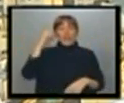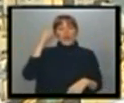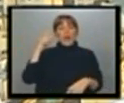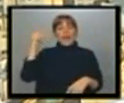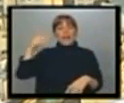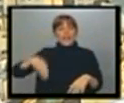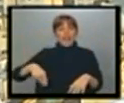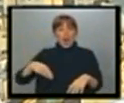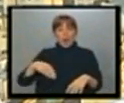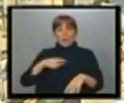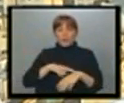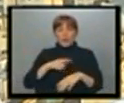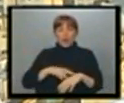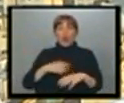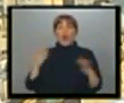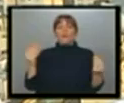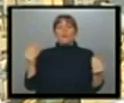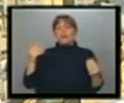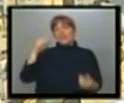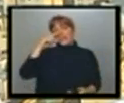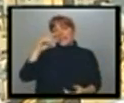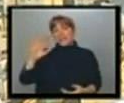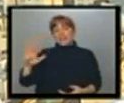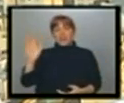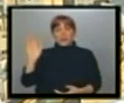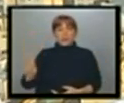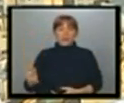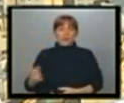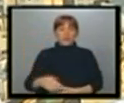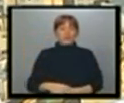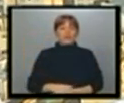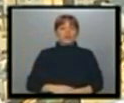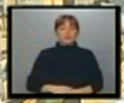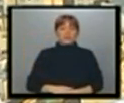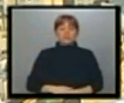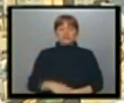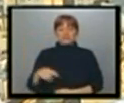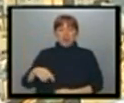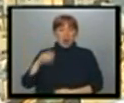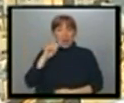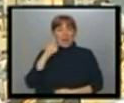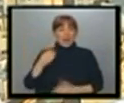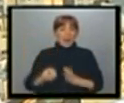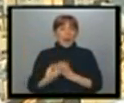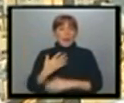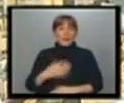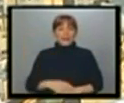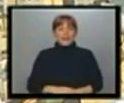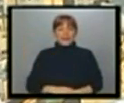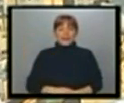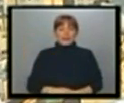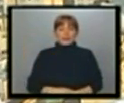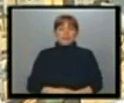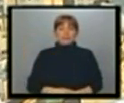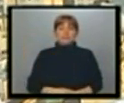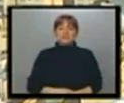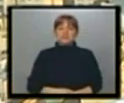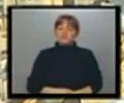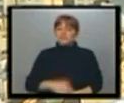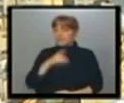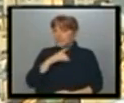humedad 75% y el cielo despejado, las buenas condiciones en esta mañana que promete,